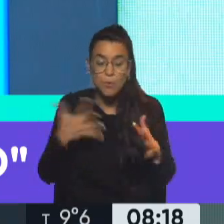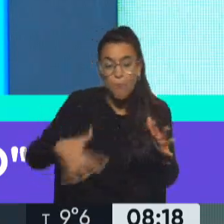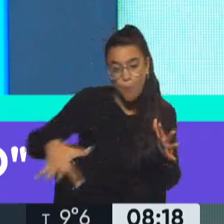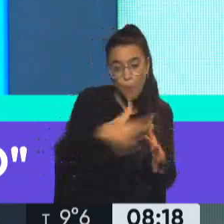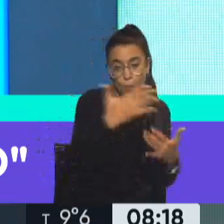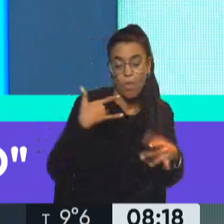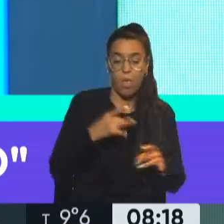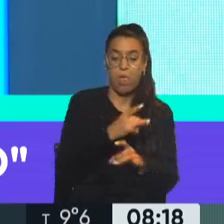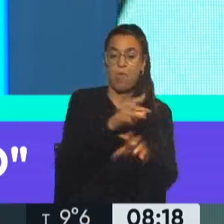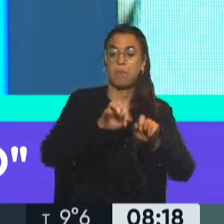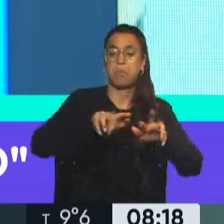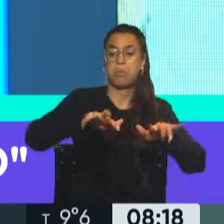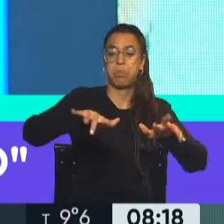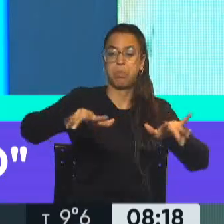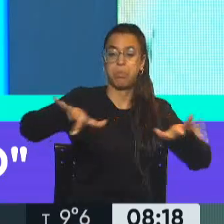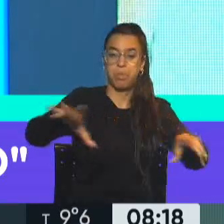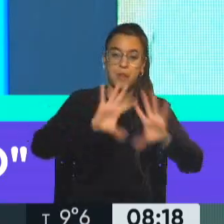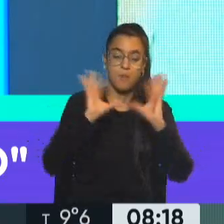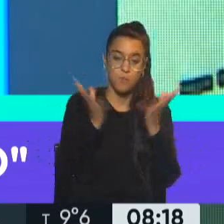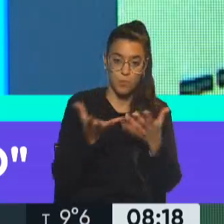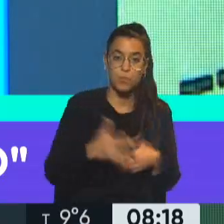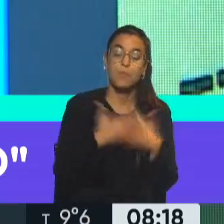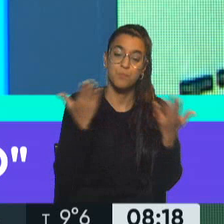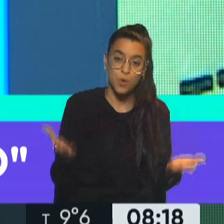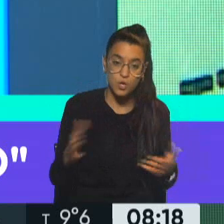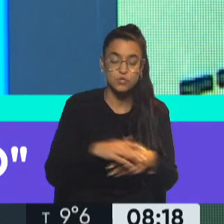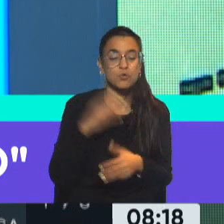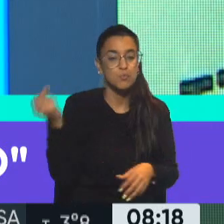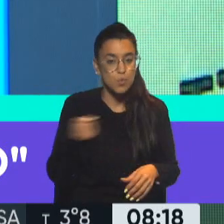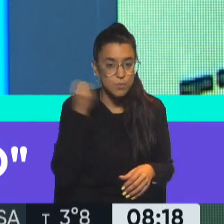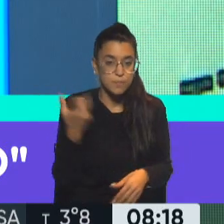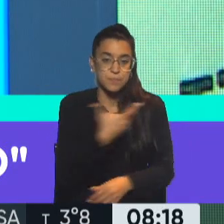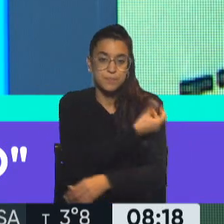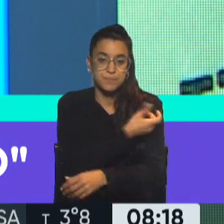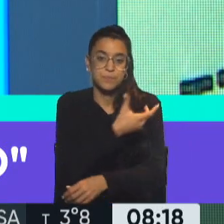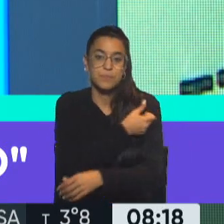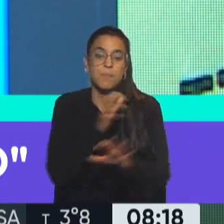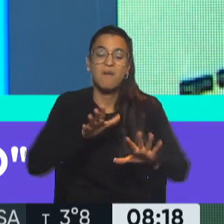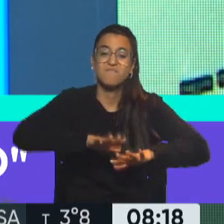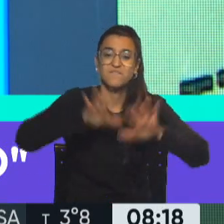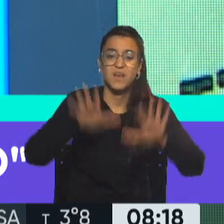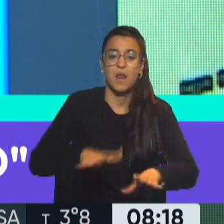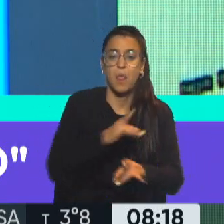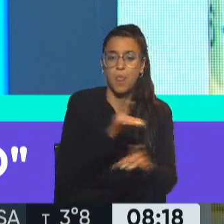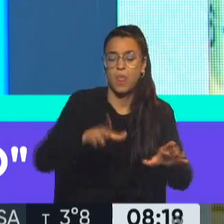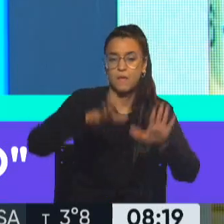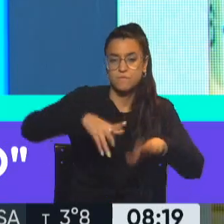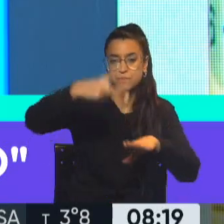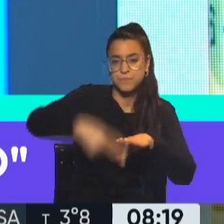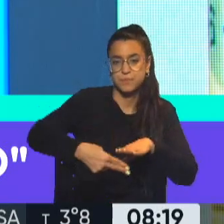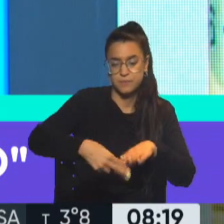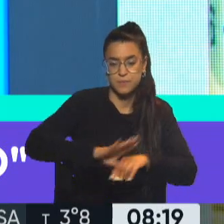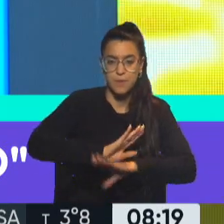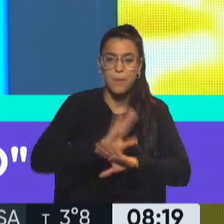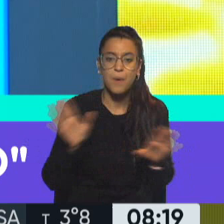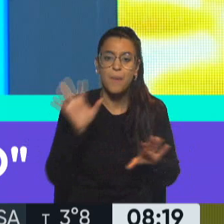capacidad de diseminarse en el planeta. Por eso, fundamental las vacunas para frenar la transmisión, evitar que haya